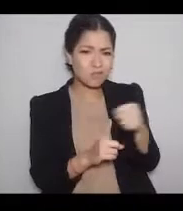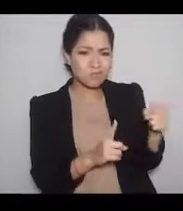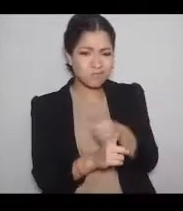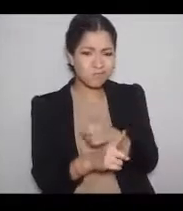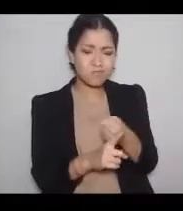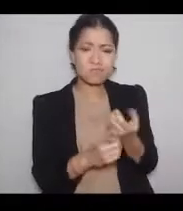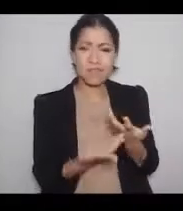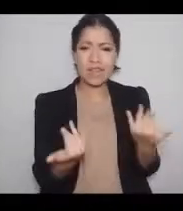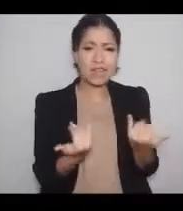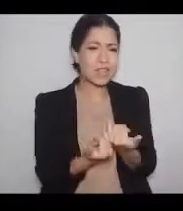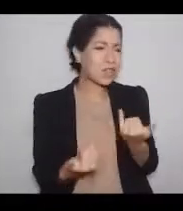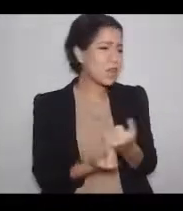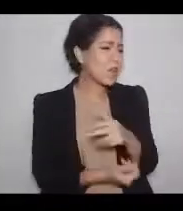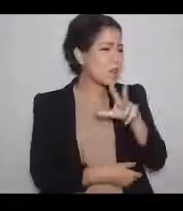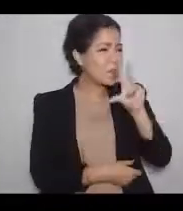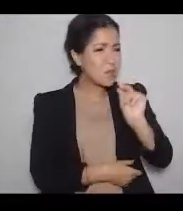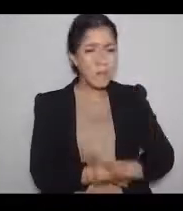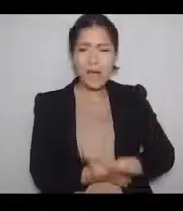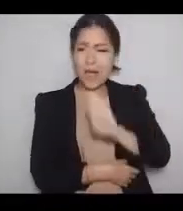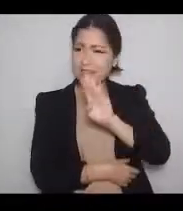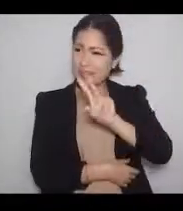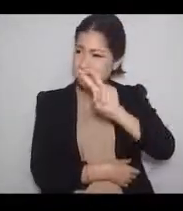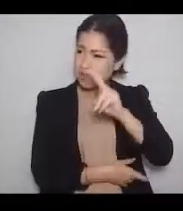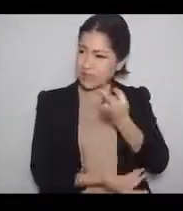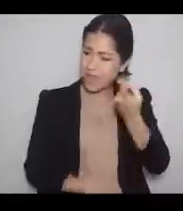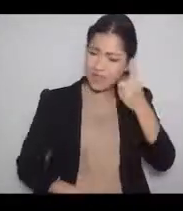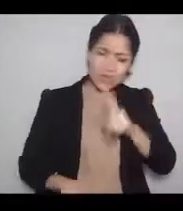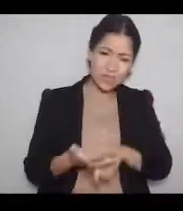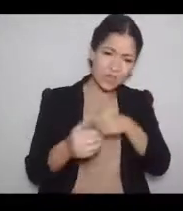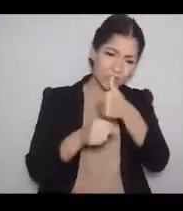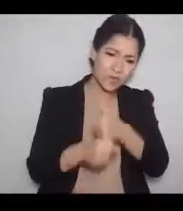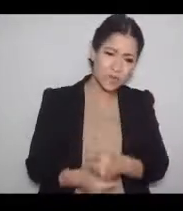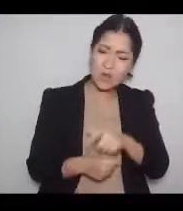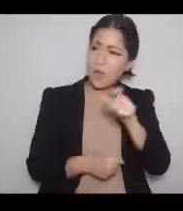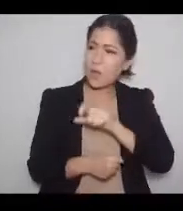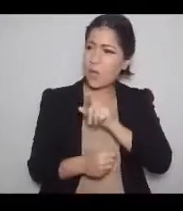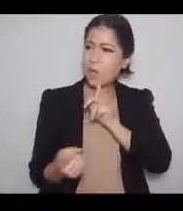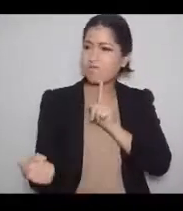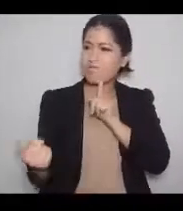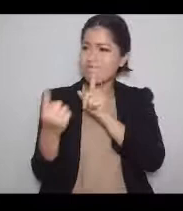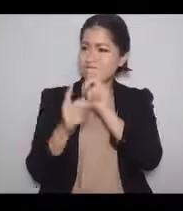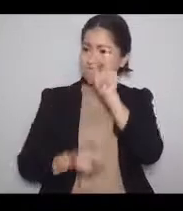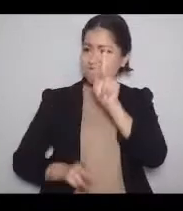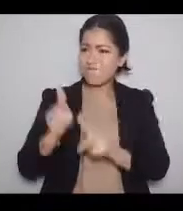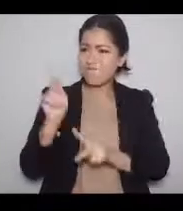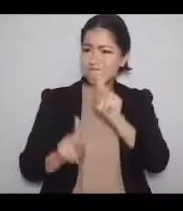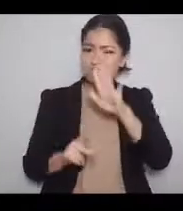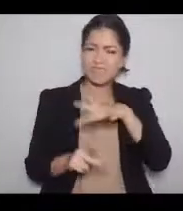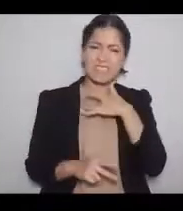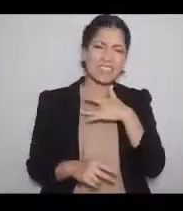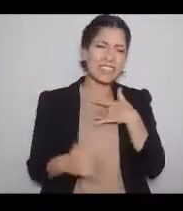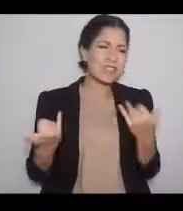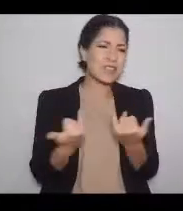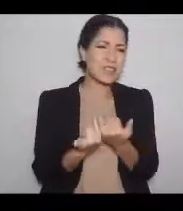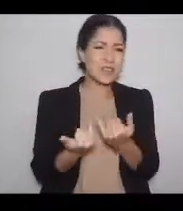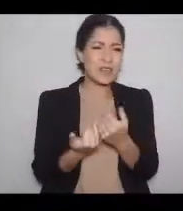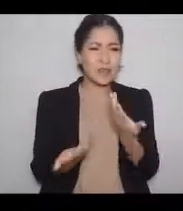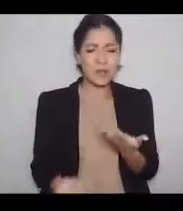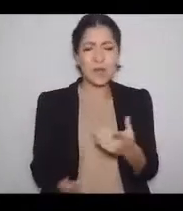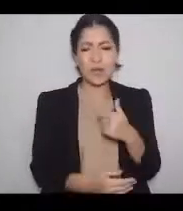la nariz. Nunca debí ir a Alemania. Toma, bebe. ¿Me vas a